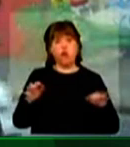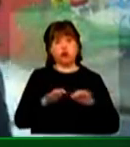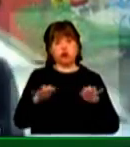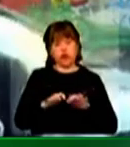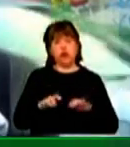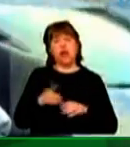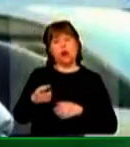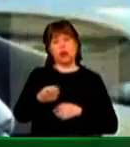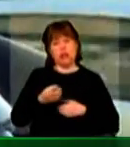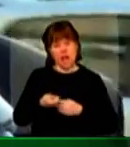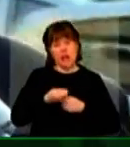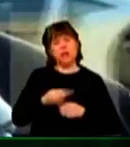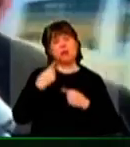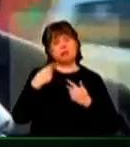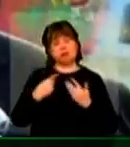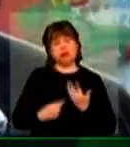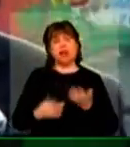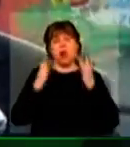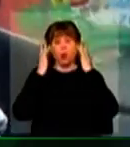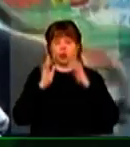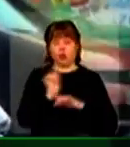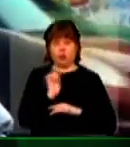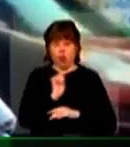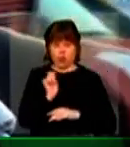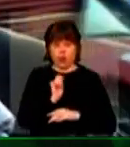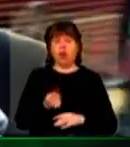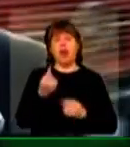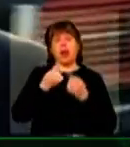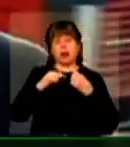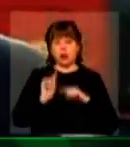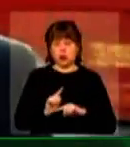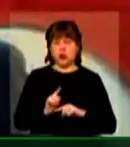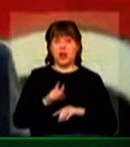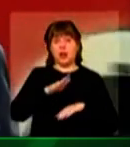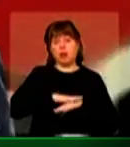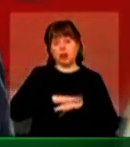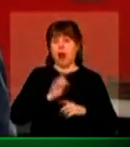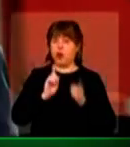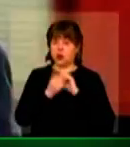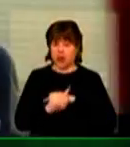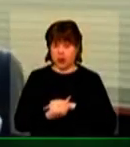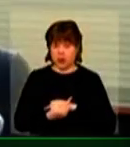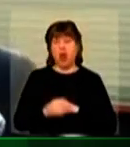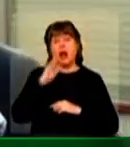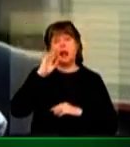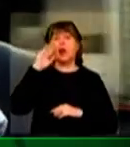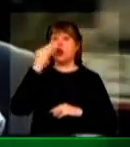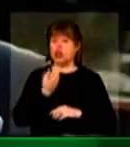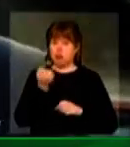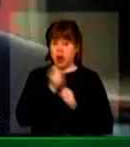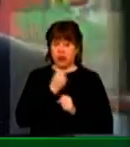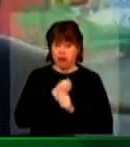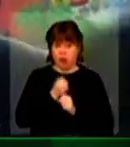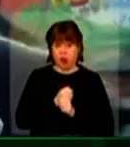los auxiliares en la educación pública de este país. Por lo tanto, lejos de querer responsabilizarlo, al contrario, reconocemos la labor que